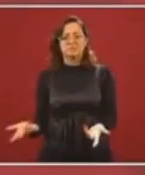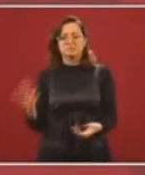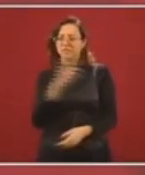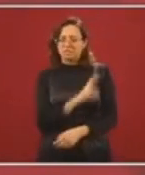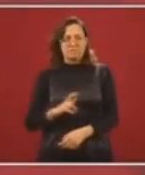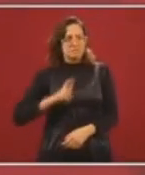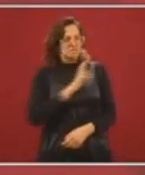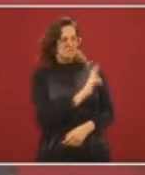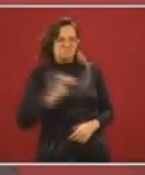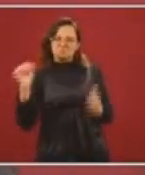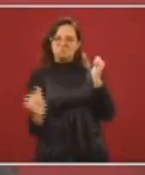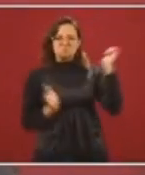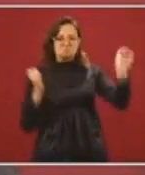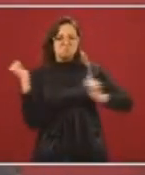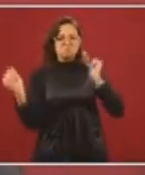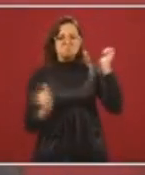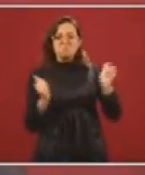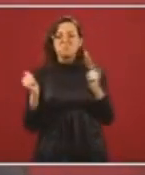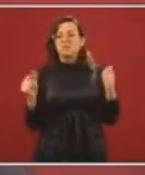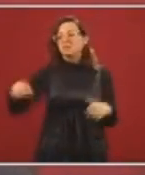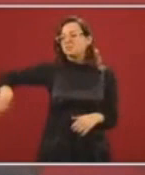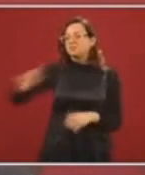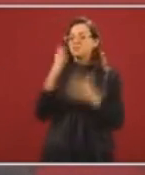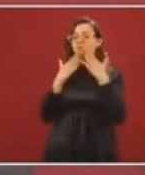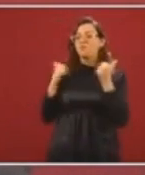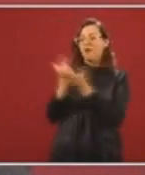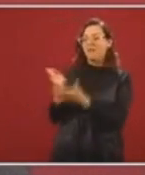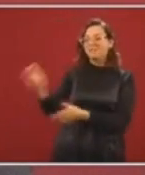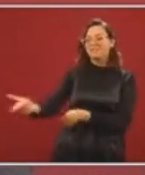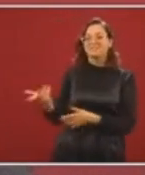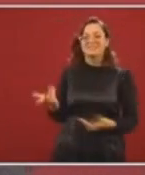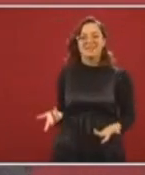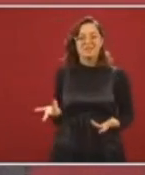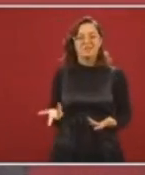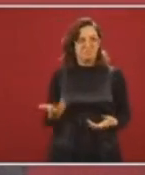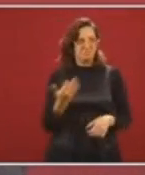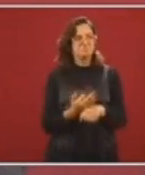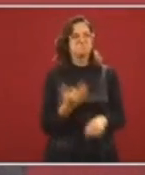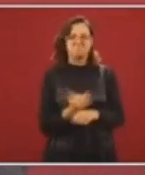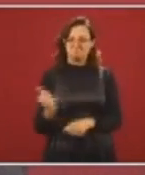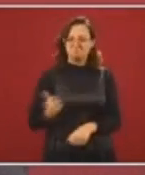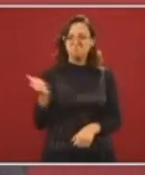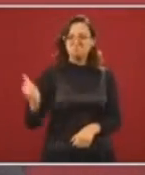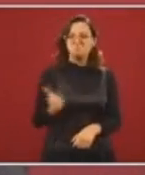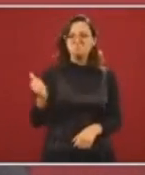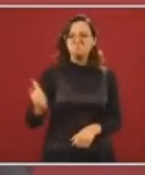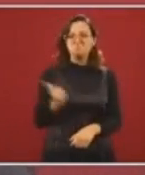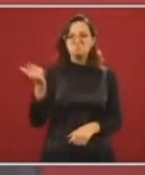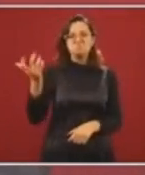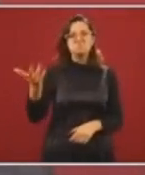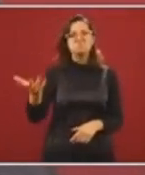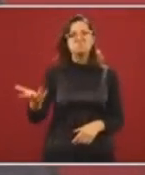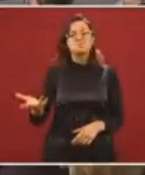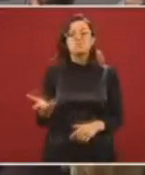resentidos porque no están recibiendo las subvenciones que recibían antes, o porque